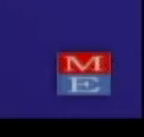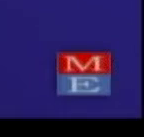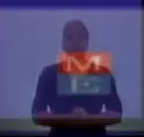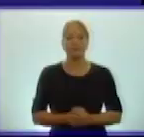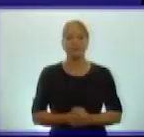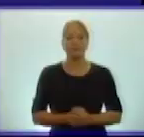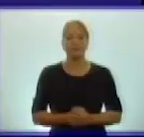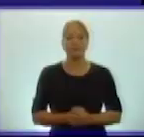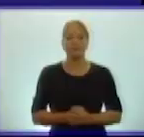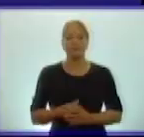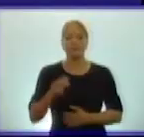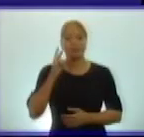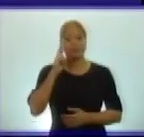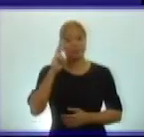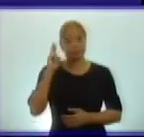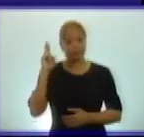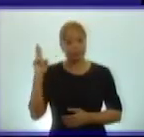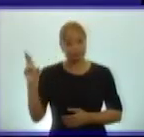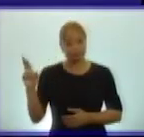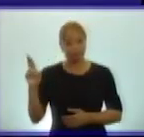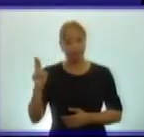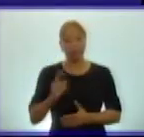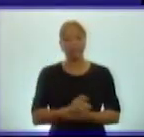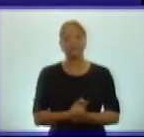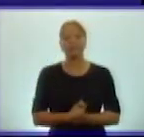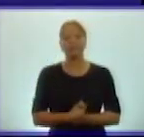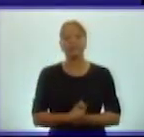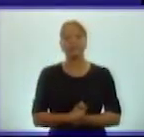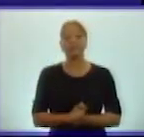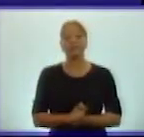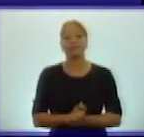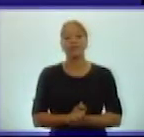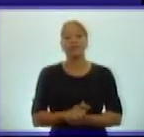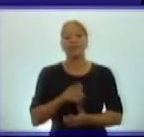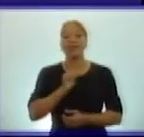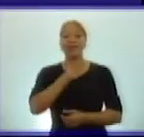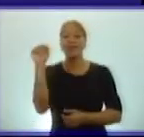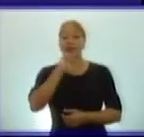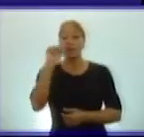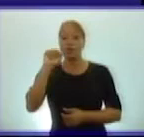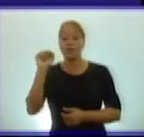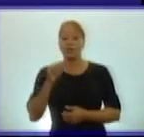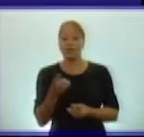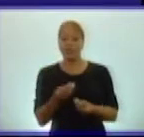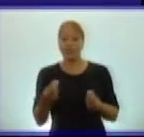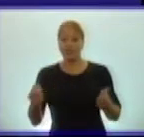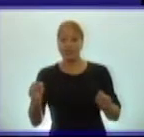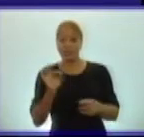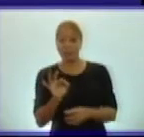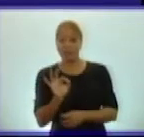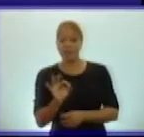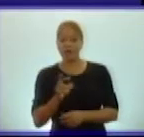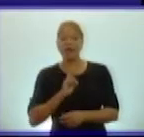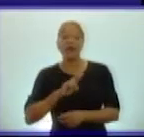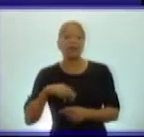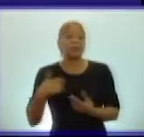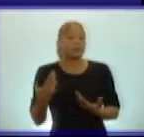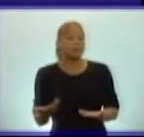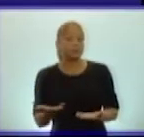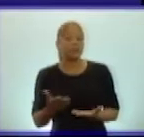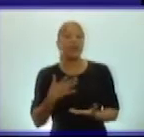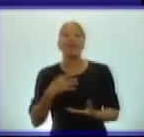Recuerden, queridos estudiantes, también que esta conquista de esos territorios trajo como resultado que se fueran